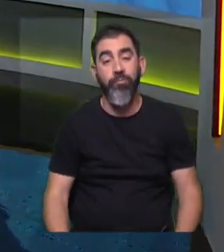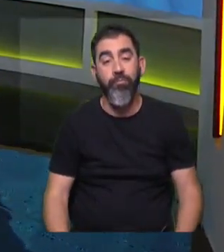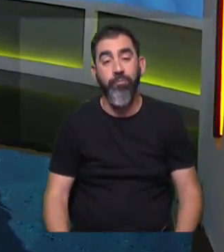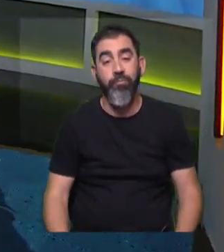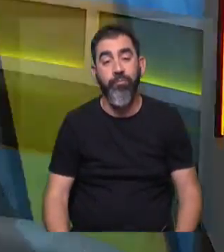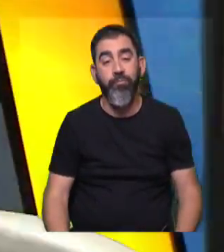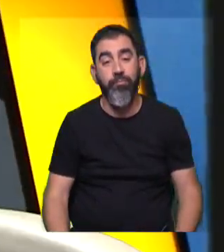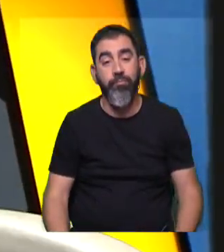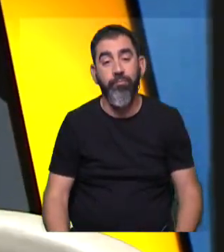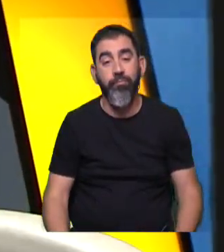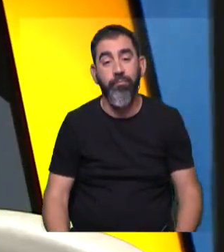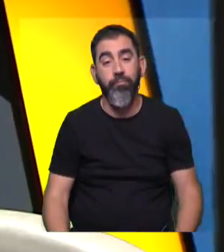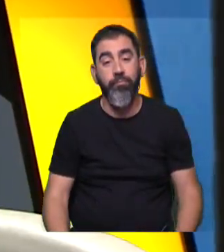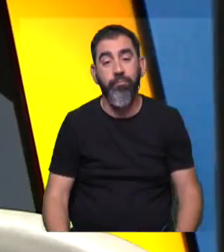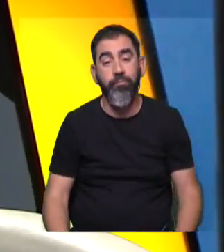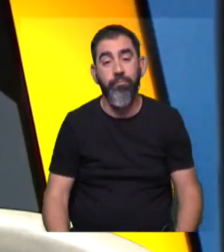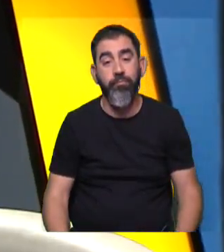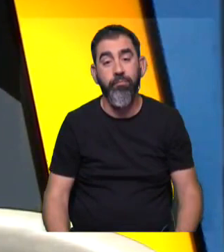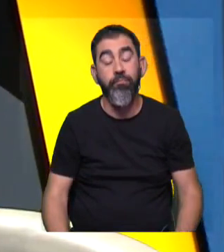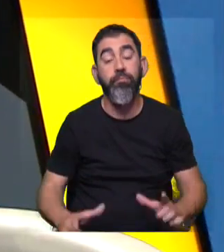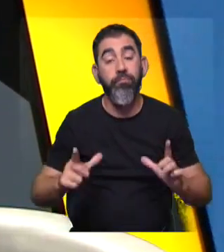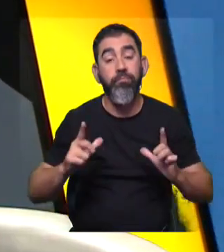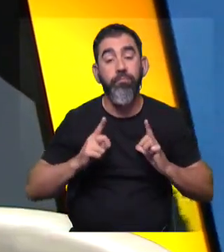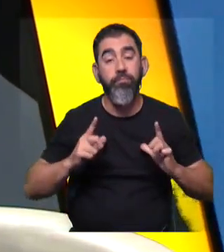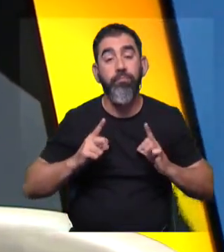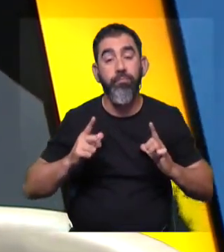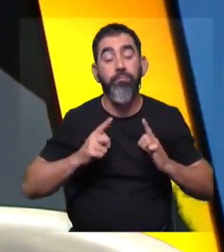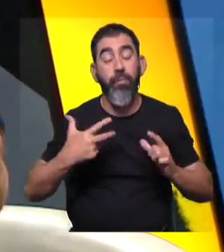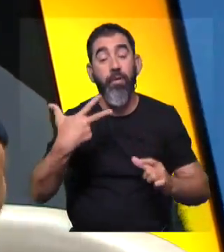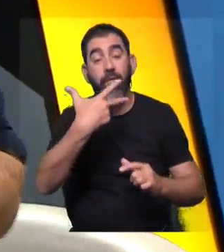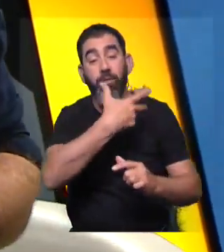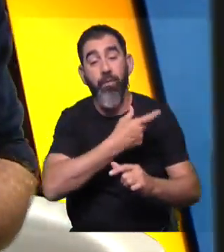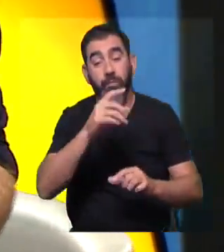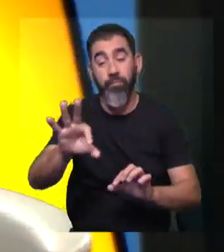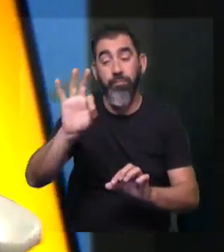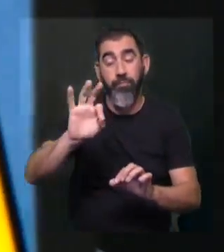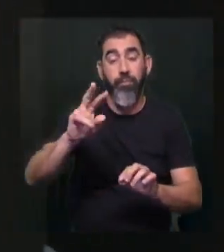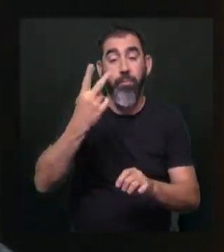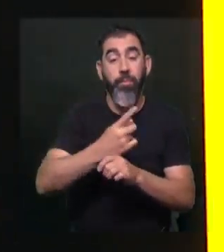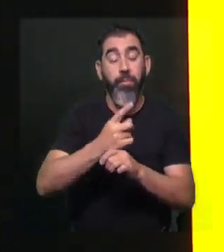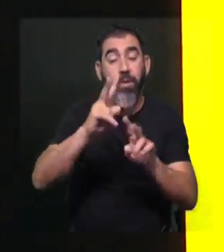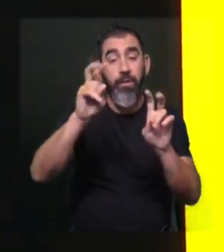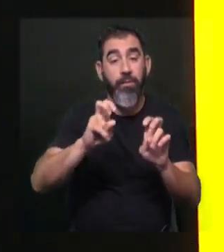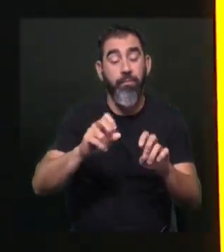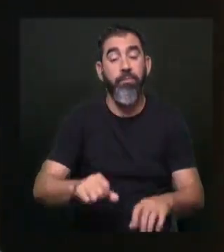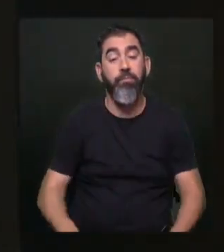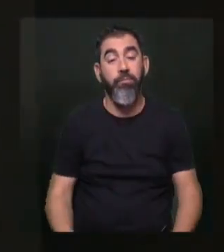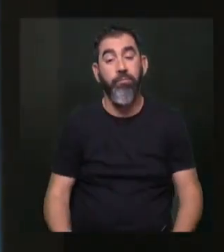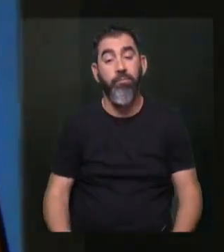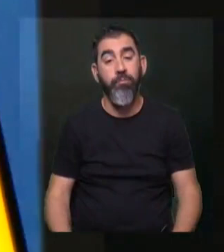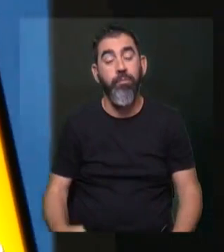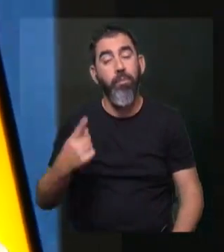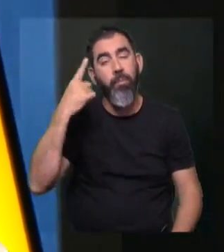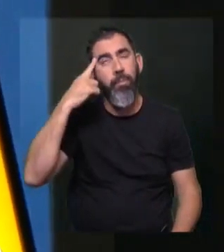Comes the Sun también tenía aquello de la esperanza que implicaban las vacunas y por eso lo elegimos para tema inicial. Y estuve pensando mucho qué